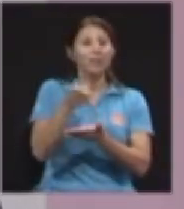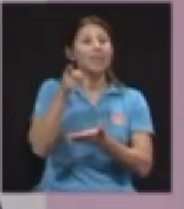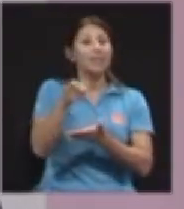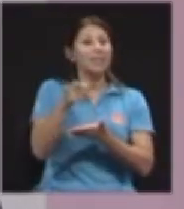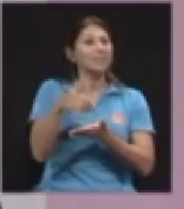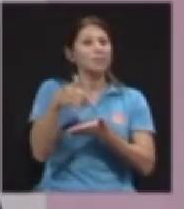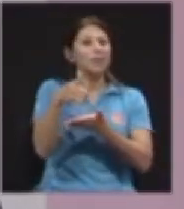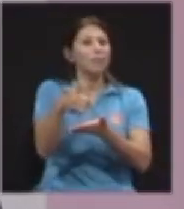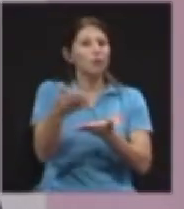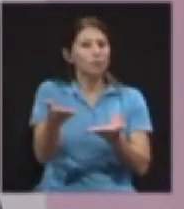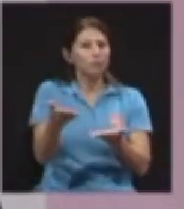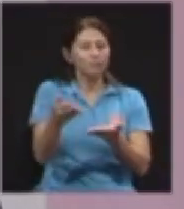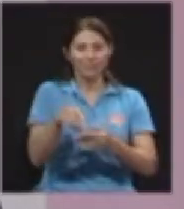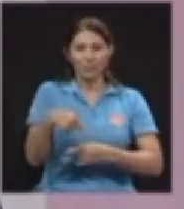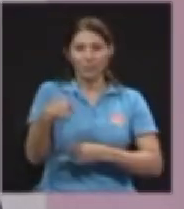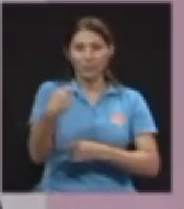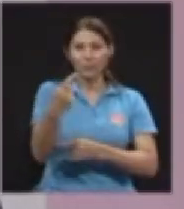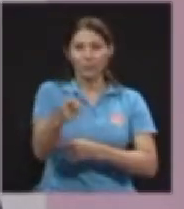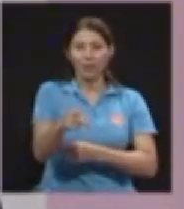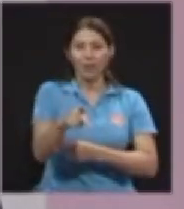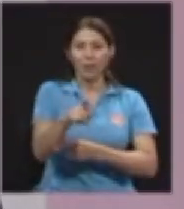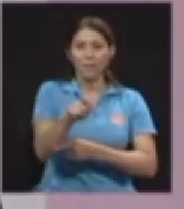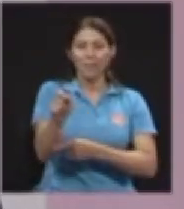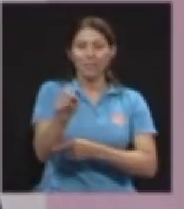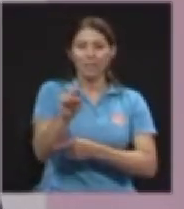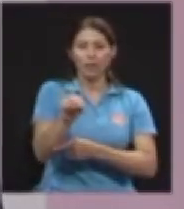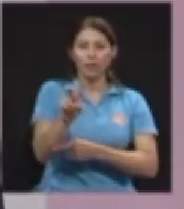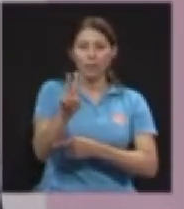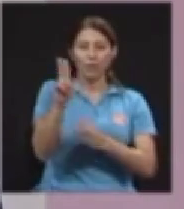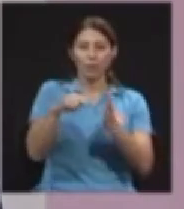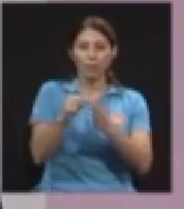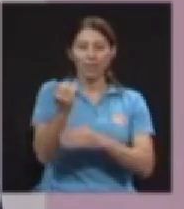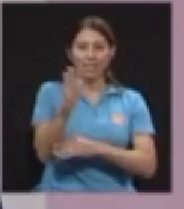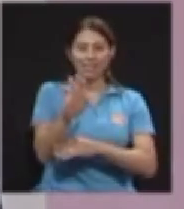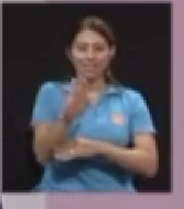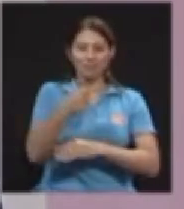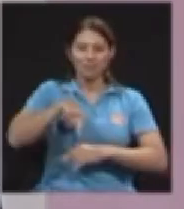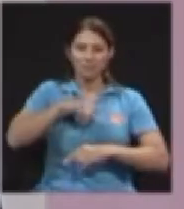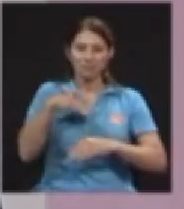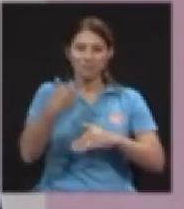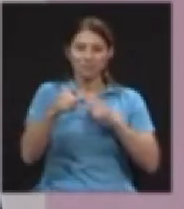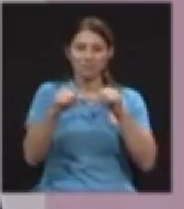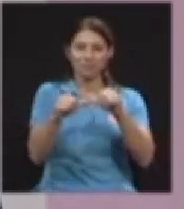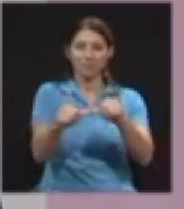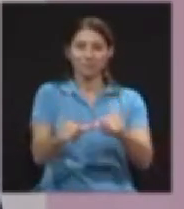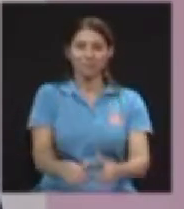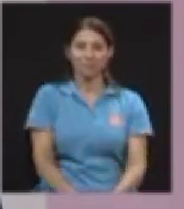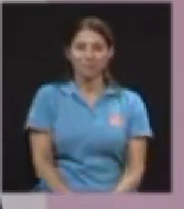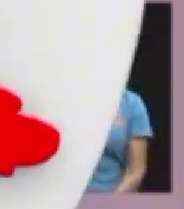el mes de noviembre de 2015. Regresamos una vez que el canal nos invite a hacerlo.